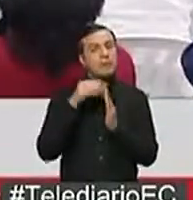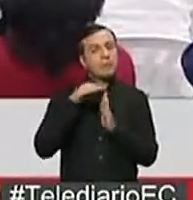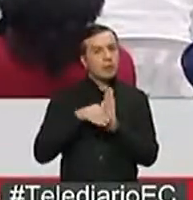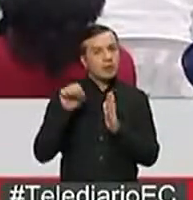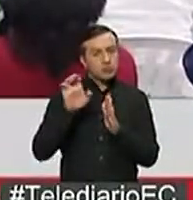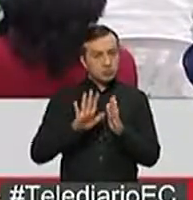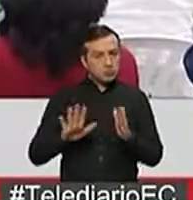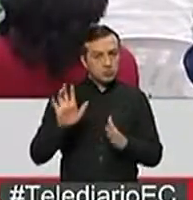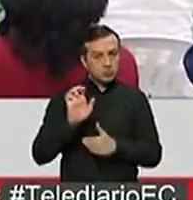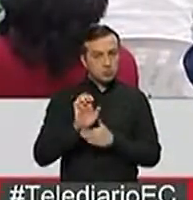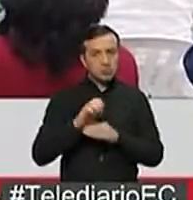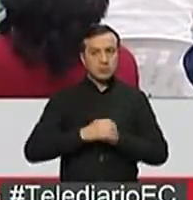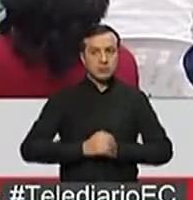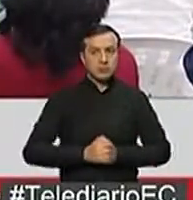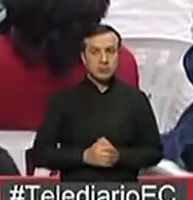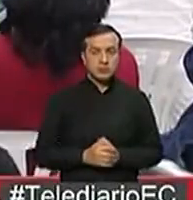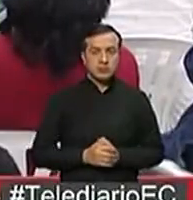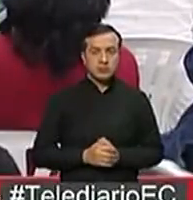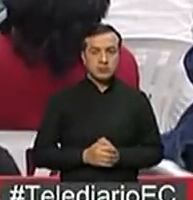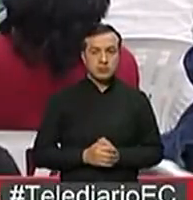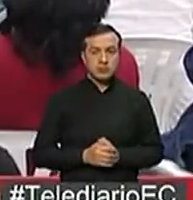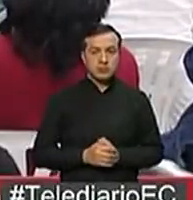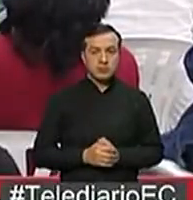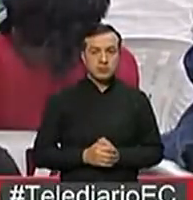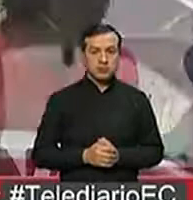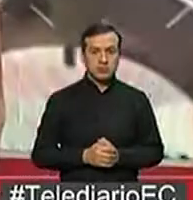país. Es tiempo de parar.